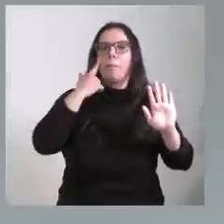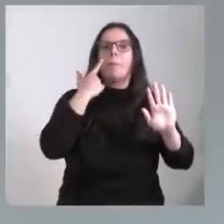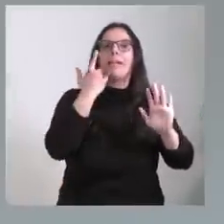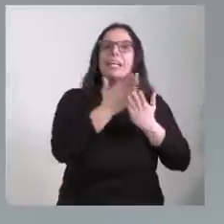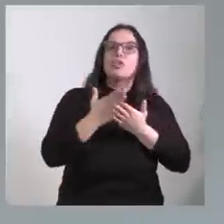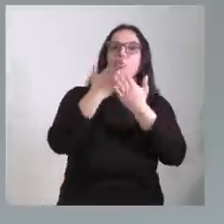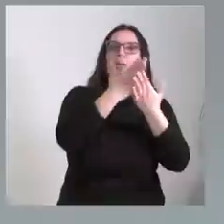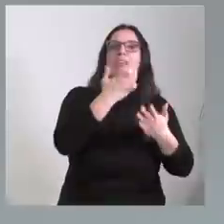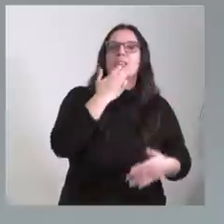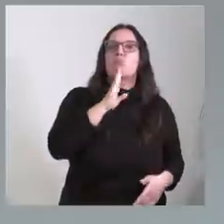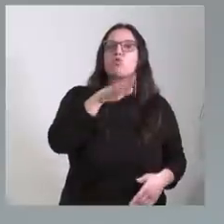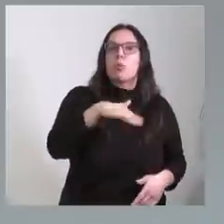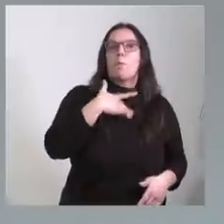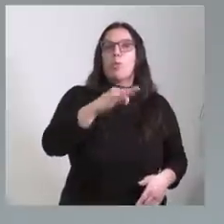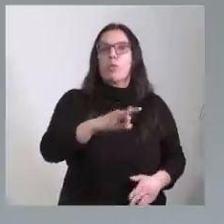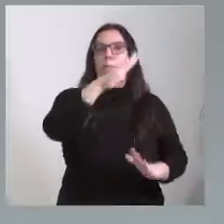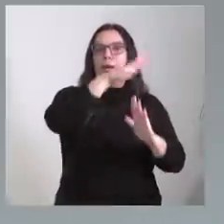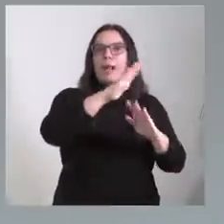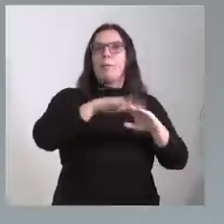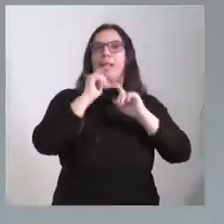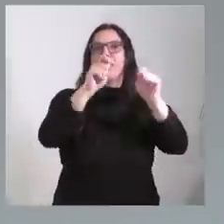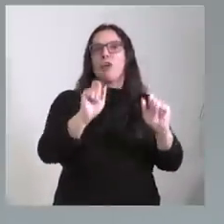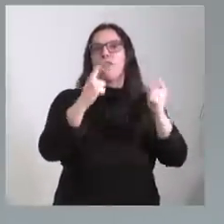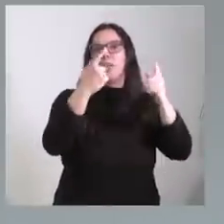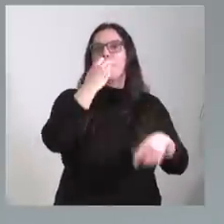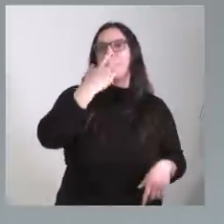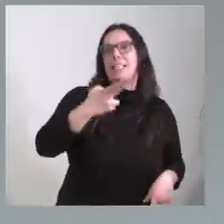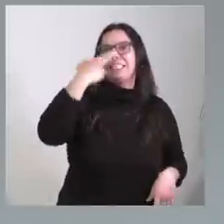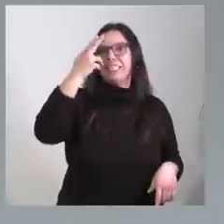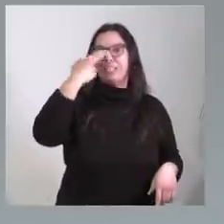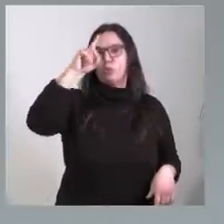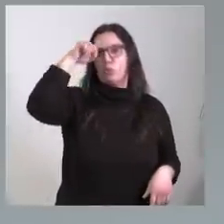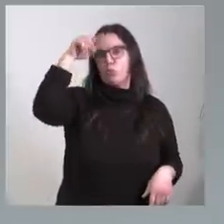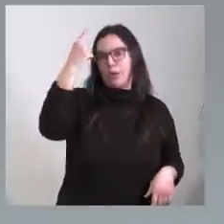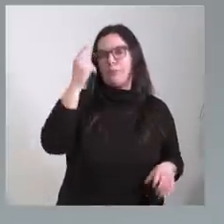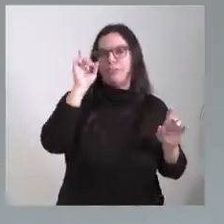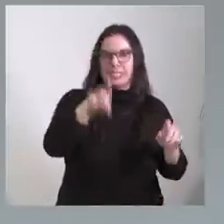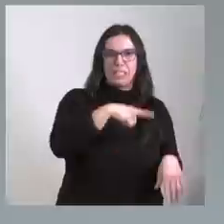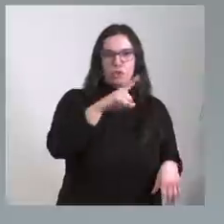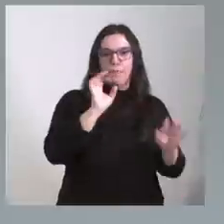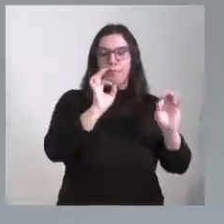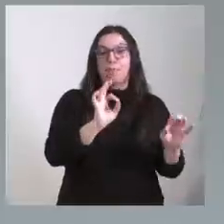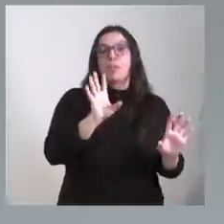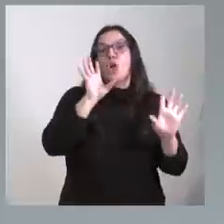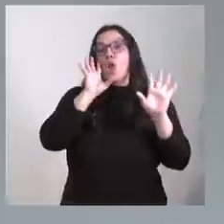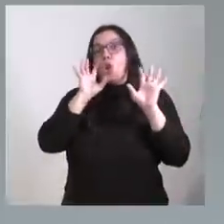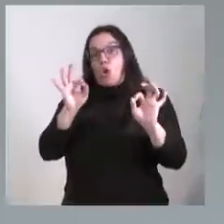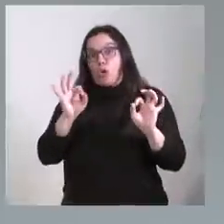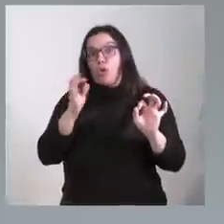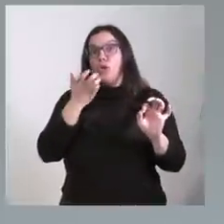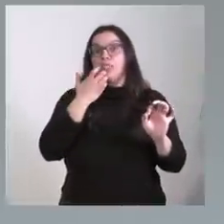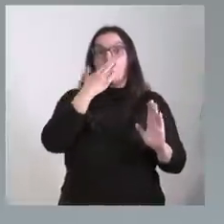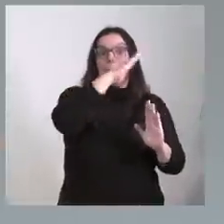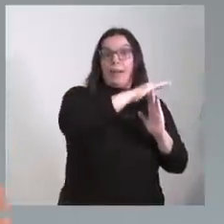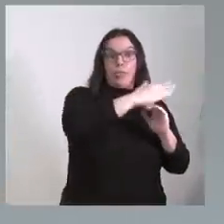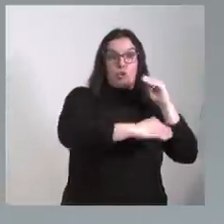si era procedente la incubación de este expediente de bien de interés cultural lógicamente si no se hubiera hecho esa paralización